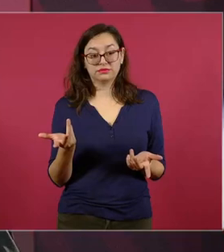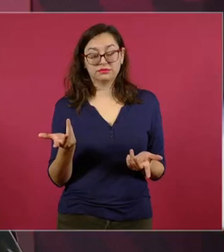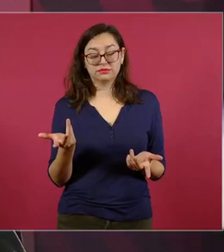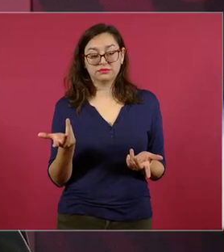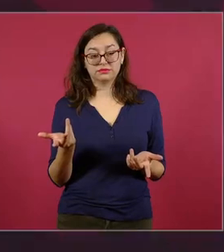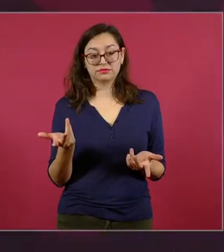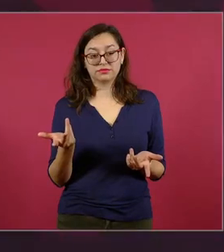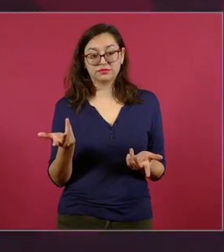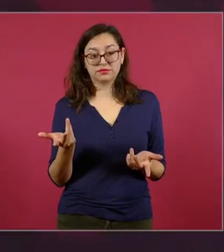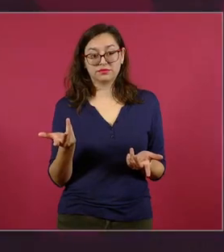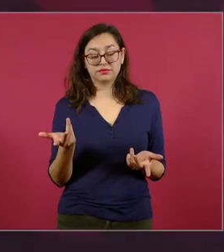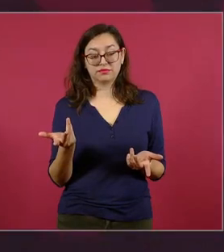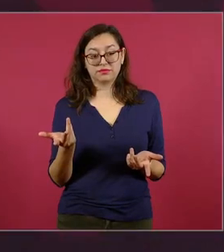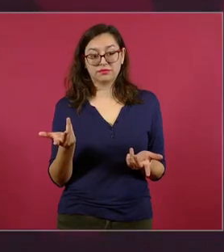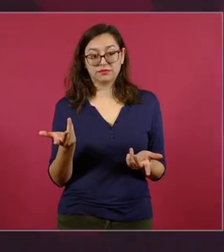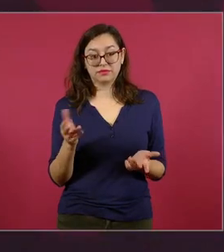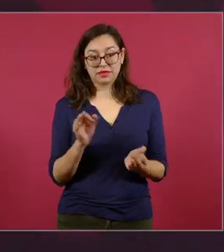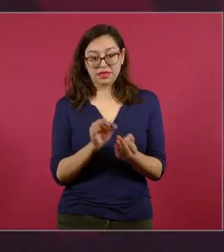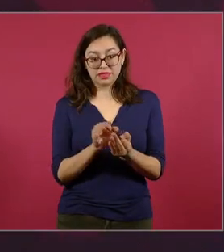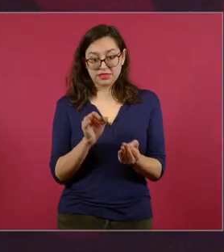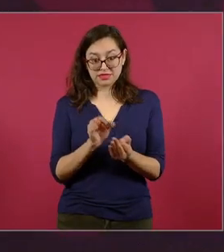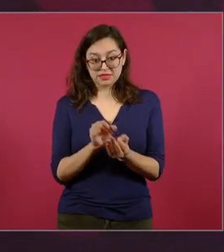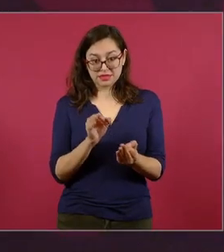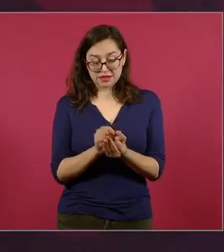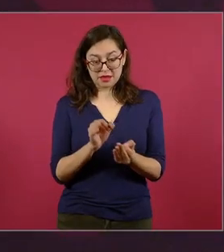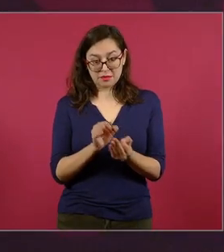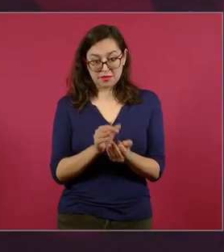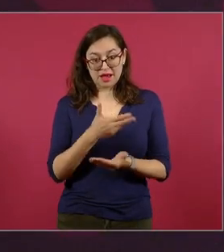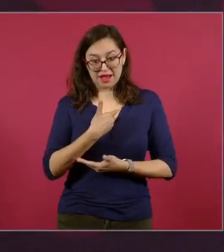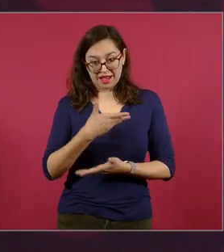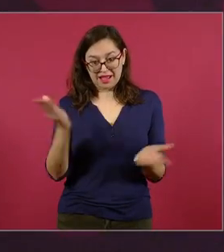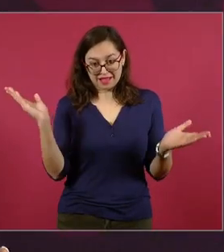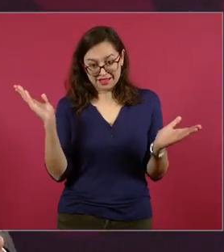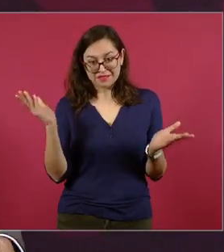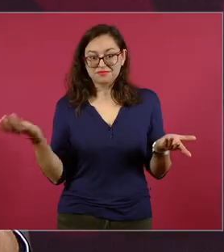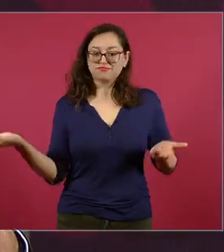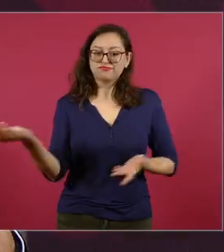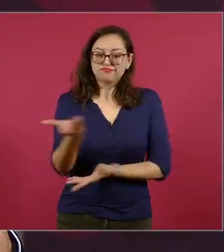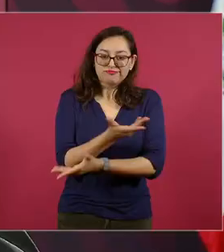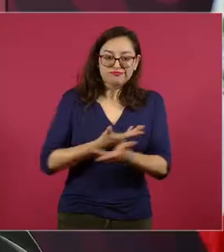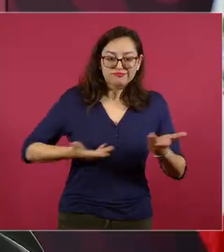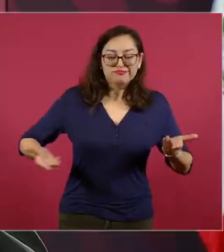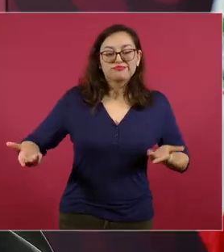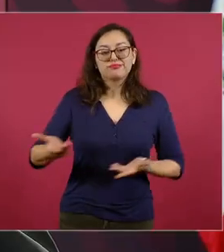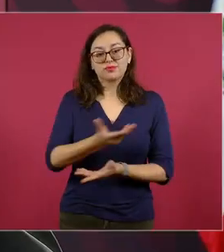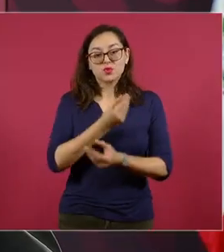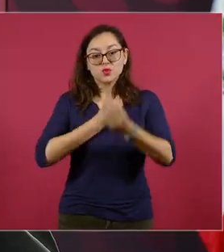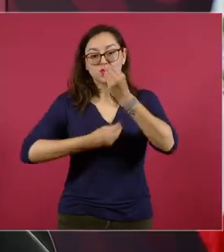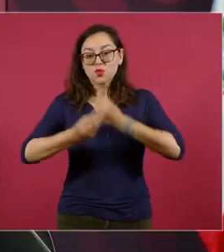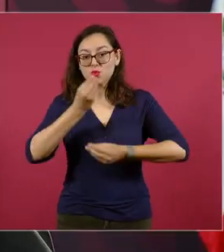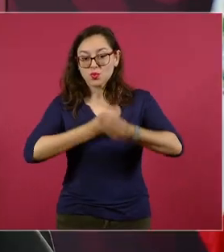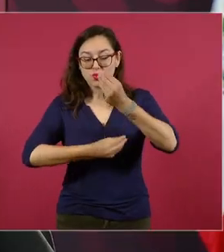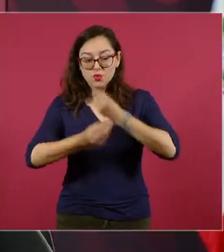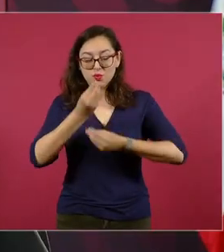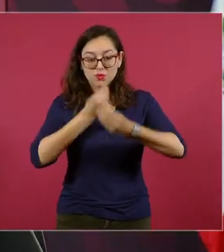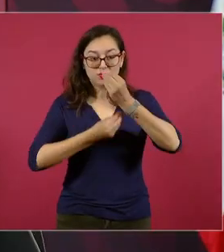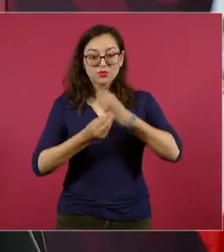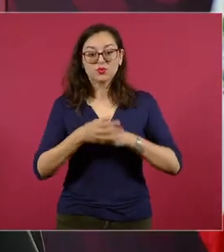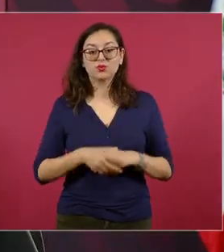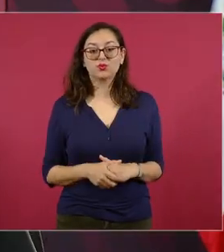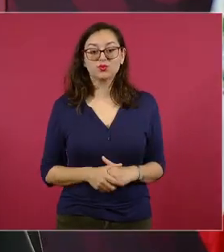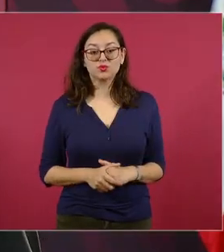la entrega de los tamales, ¿no? El compartir el desayuno.